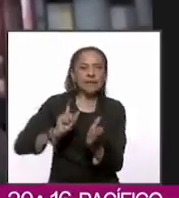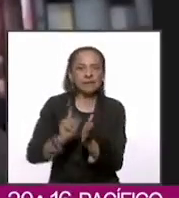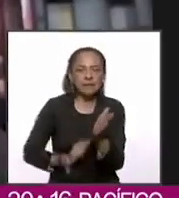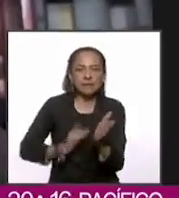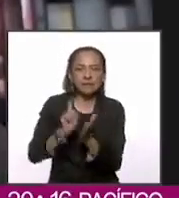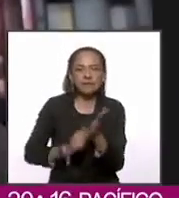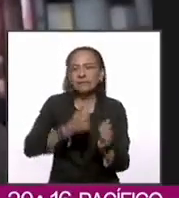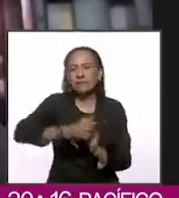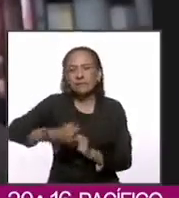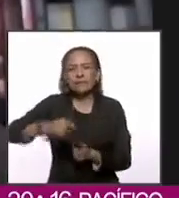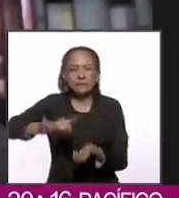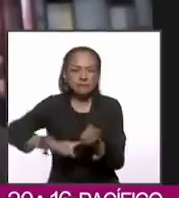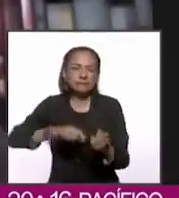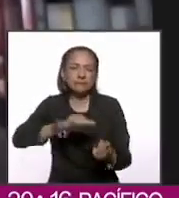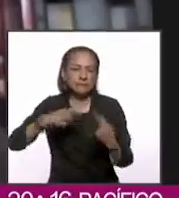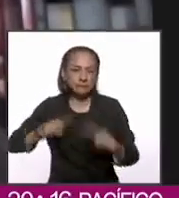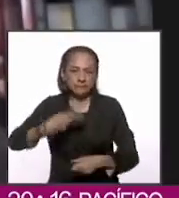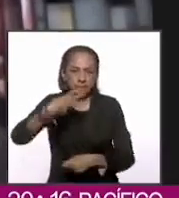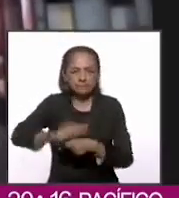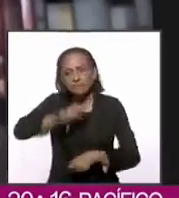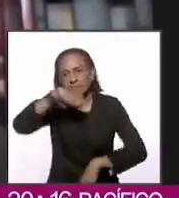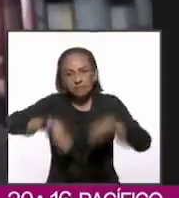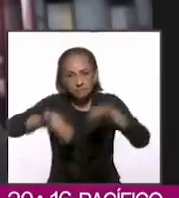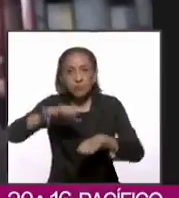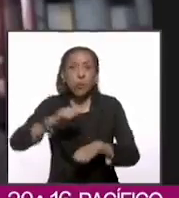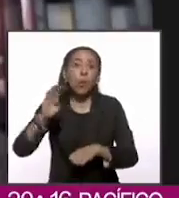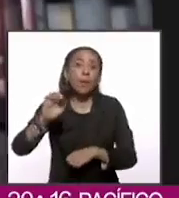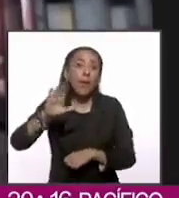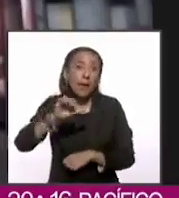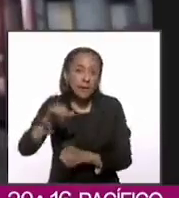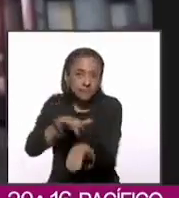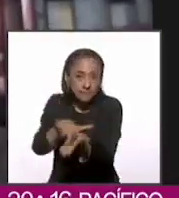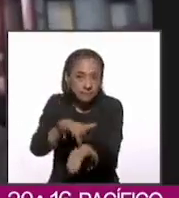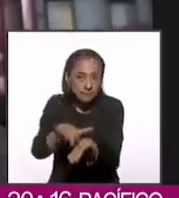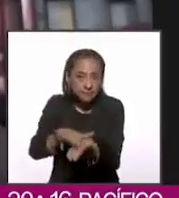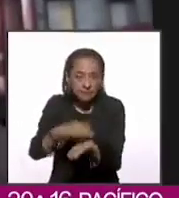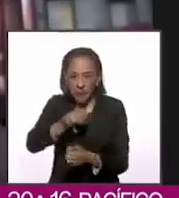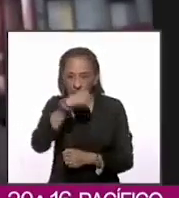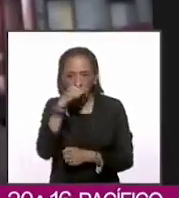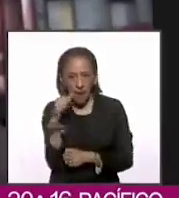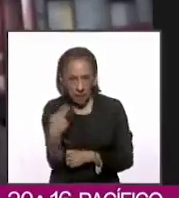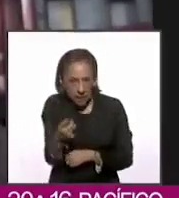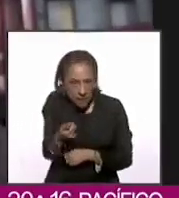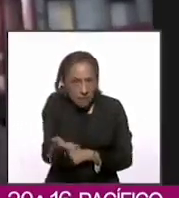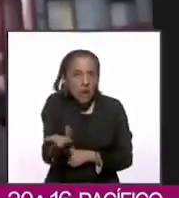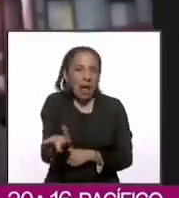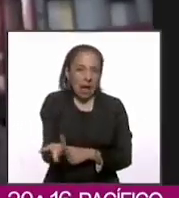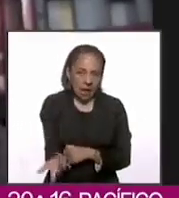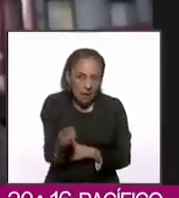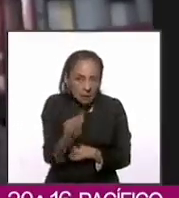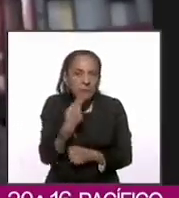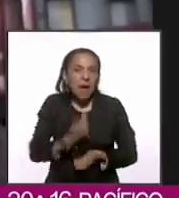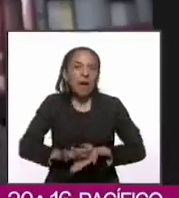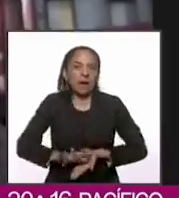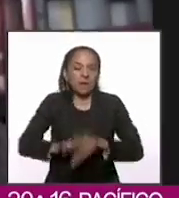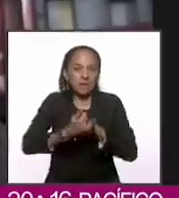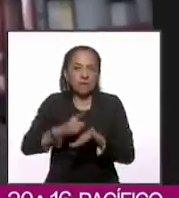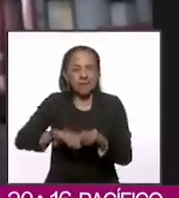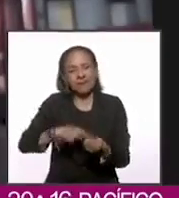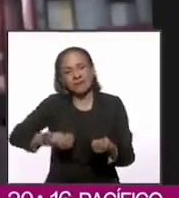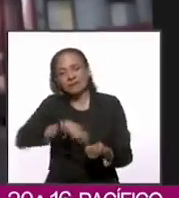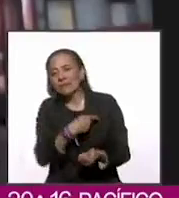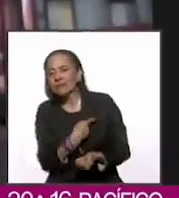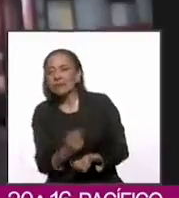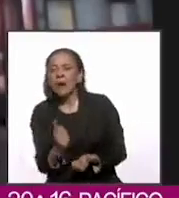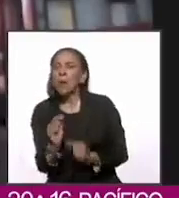adulto mayor o las becas Benito Juárez, pues sí pueden tener pues un efecto importante, sobre todo pues para salir de la pobreza. Entonces